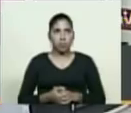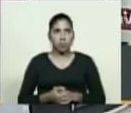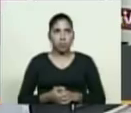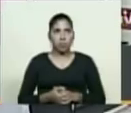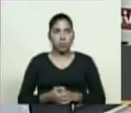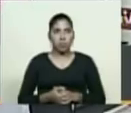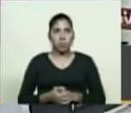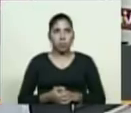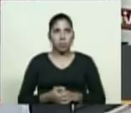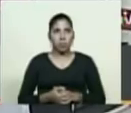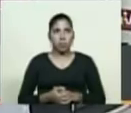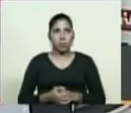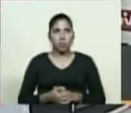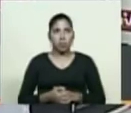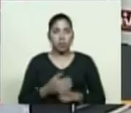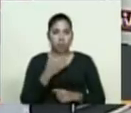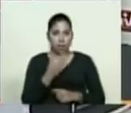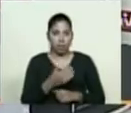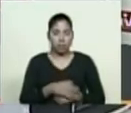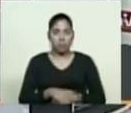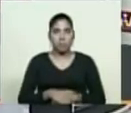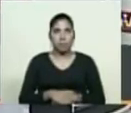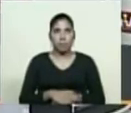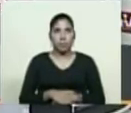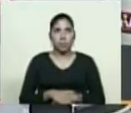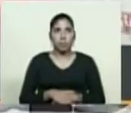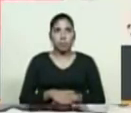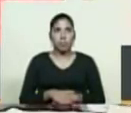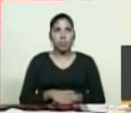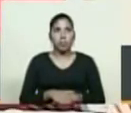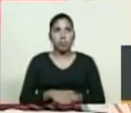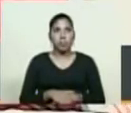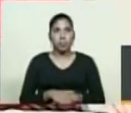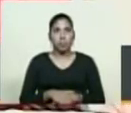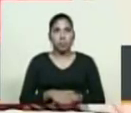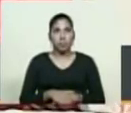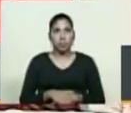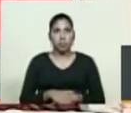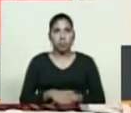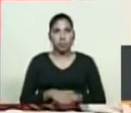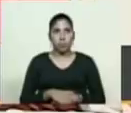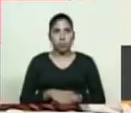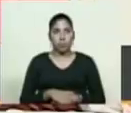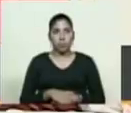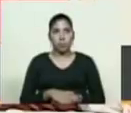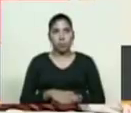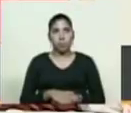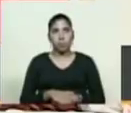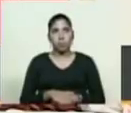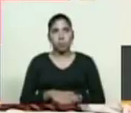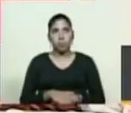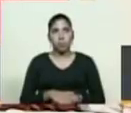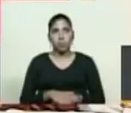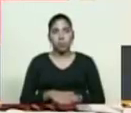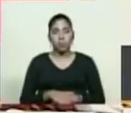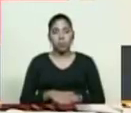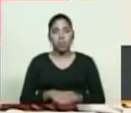Gracias, Merlin Moncada. Cifras. A la gente le gusta de cifras. Voy a hablar de cifras